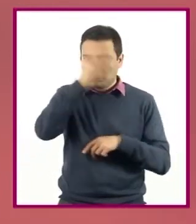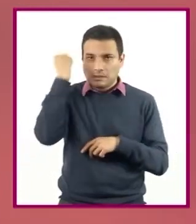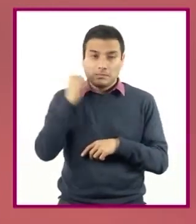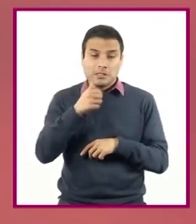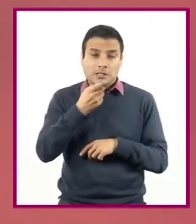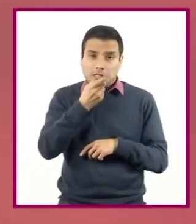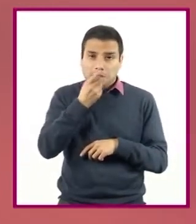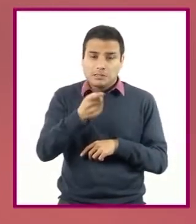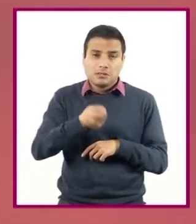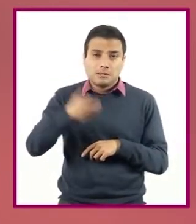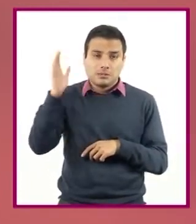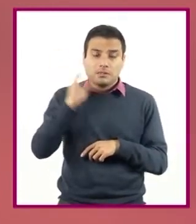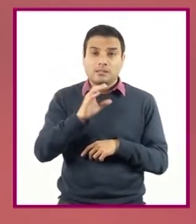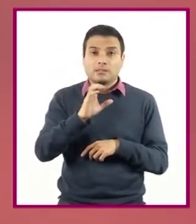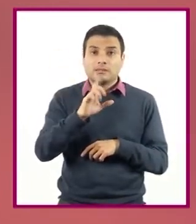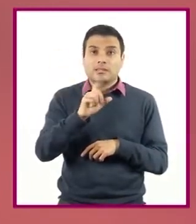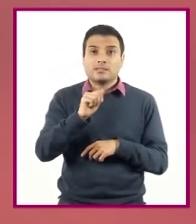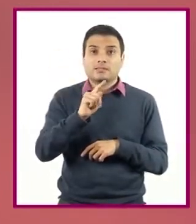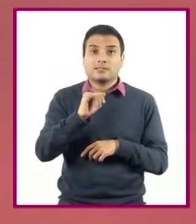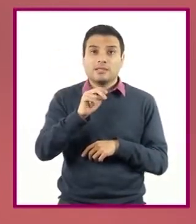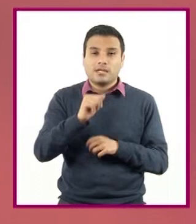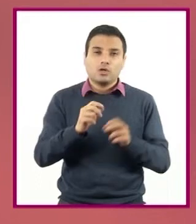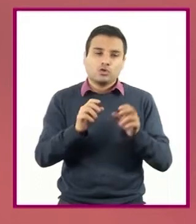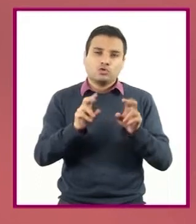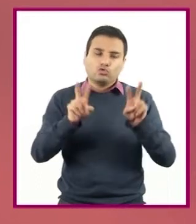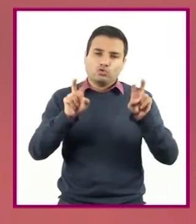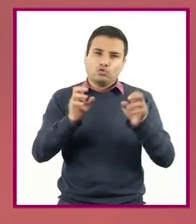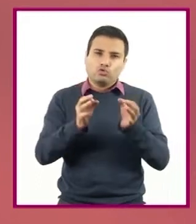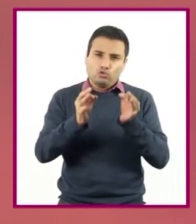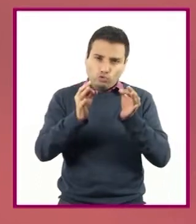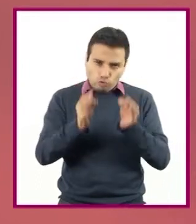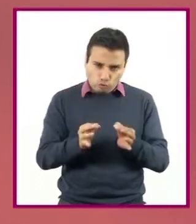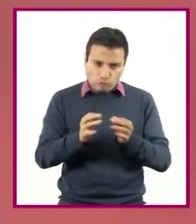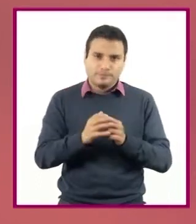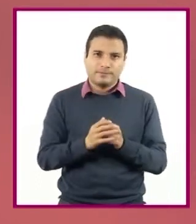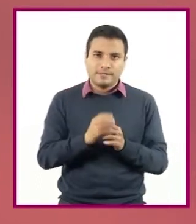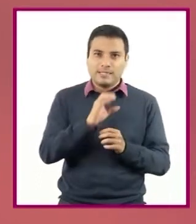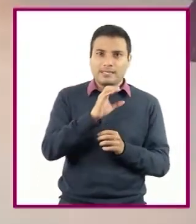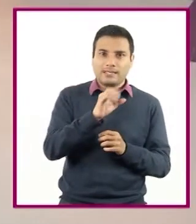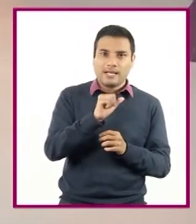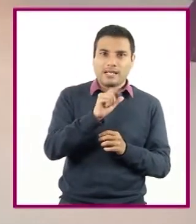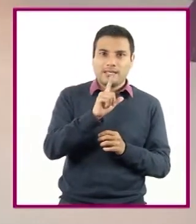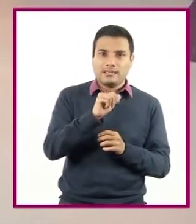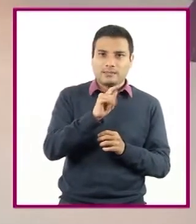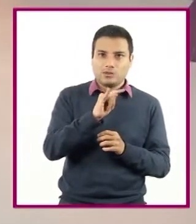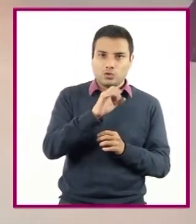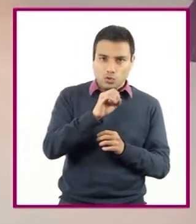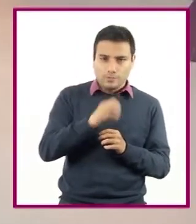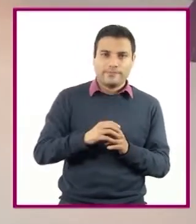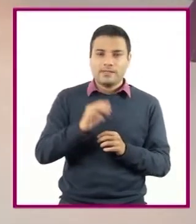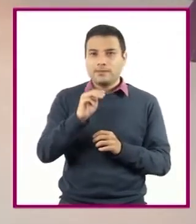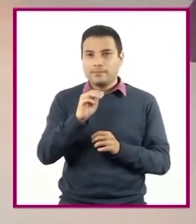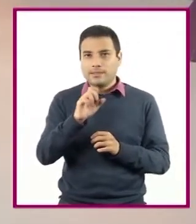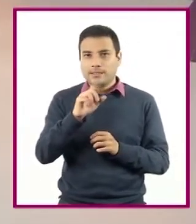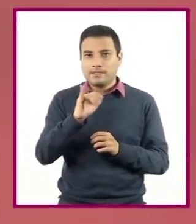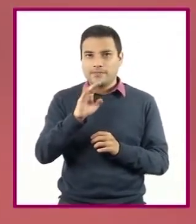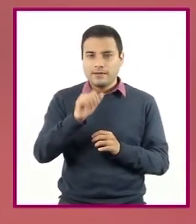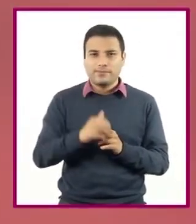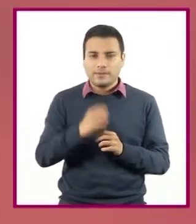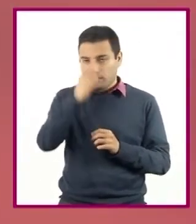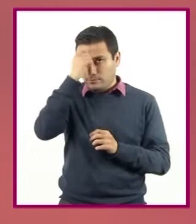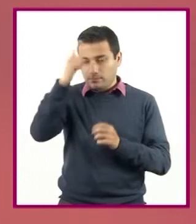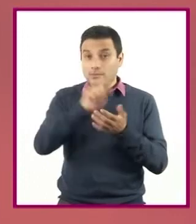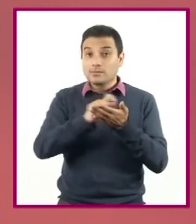título original, Tragicomedia de Calisto y Melibea. La autoría de este texto se atribuye